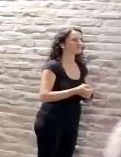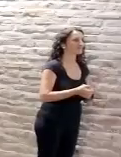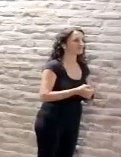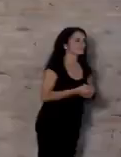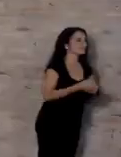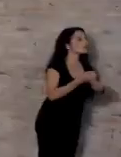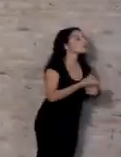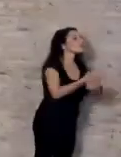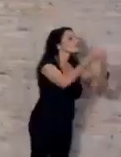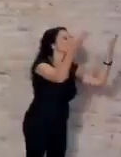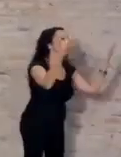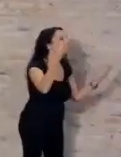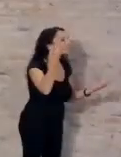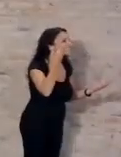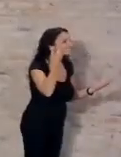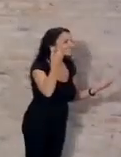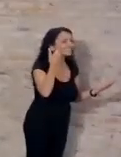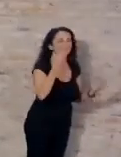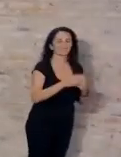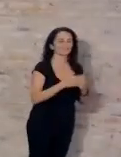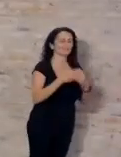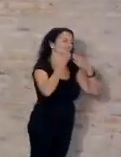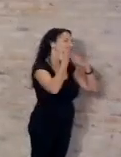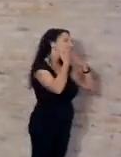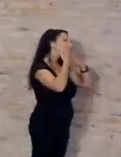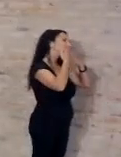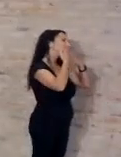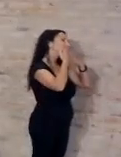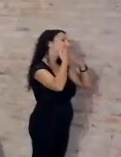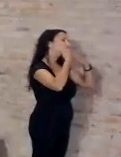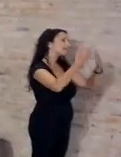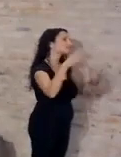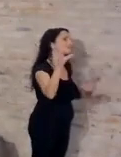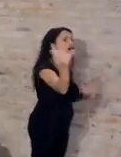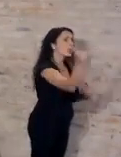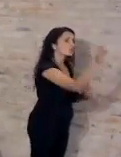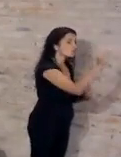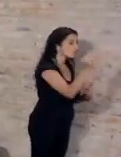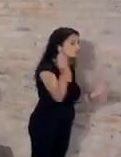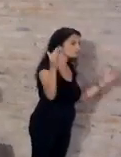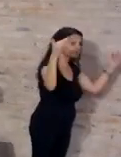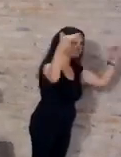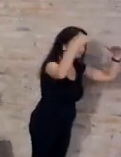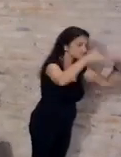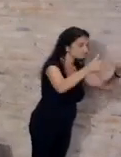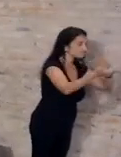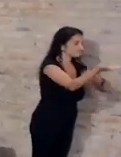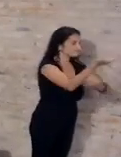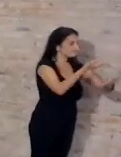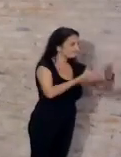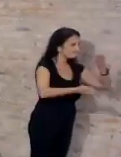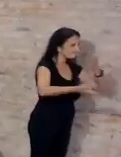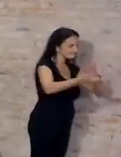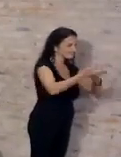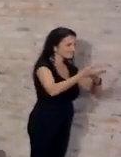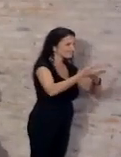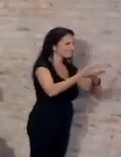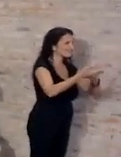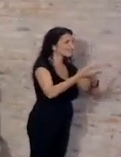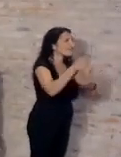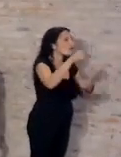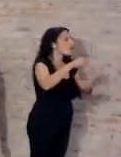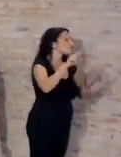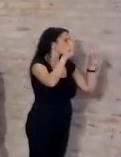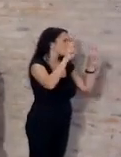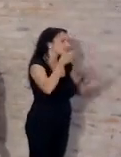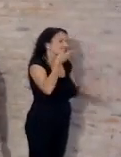Buenas tardes Bueno les agradezco a todes estar hoy aquí compartiendo este